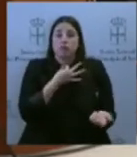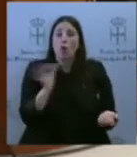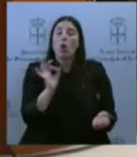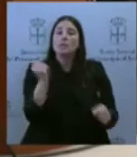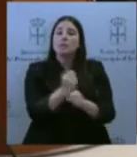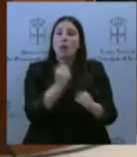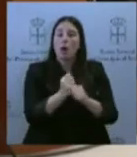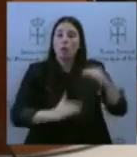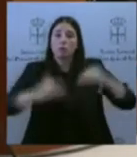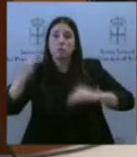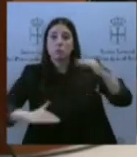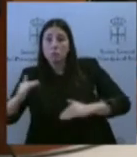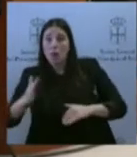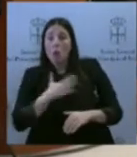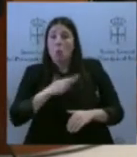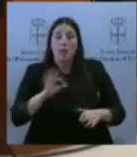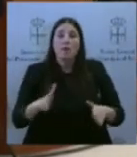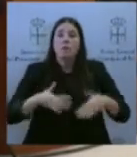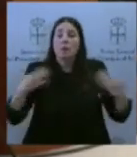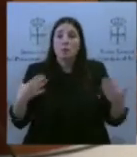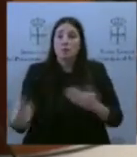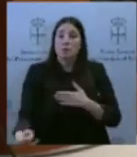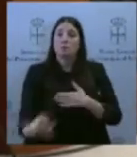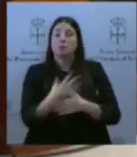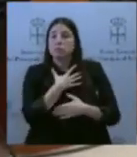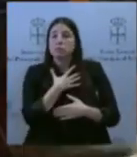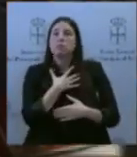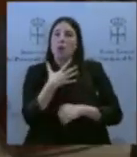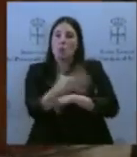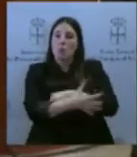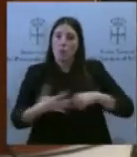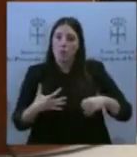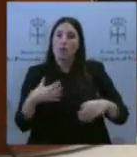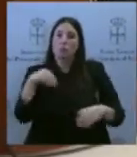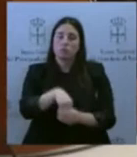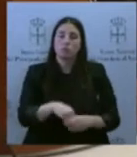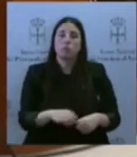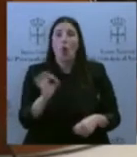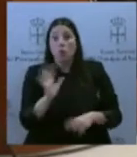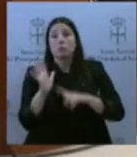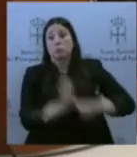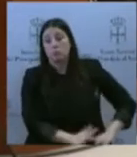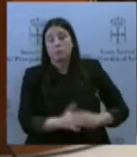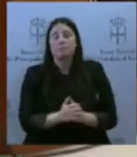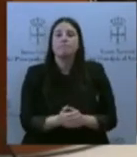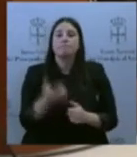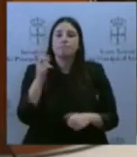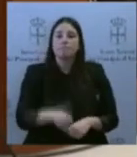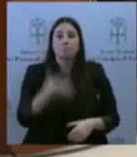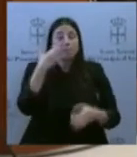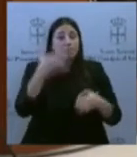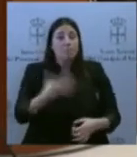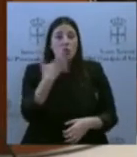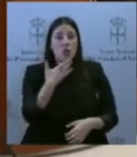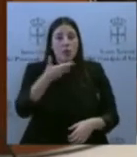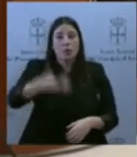pueden caer en la miseria o la exclusión social. Y es importante tener en cuenta esta realidad a la hora de analizar el rendimiento